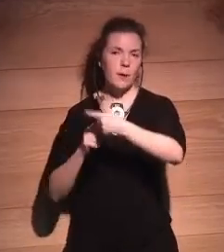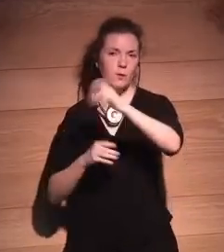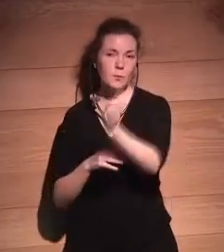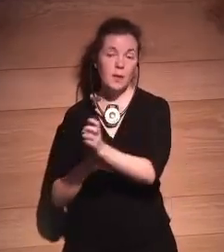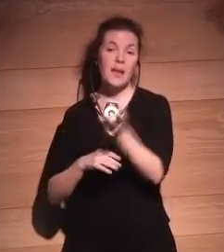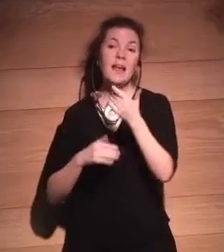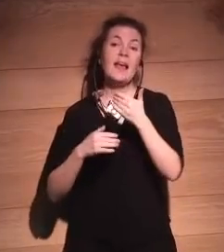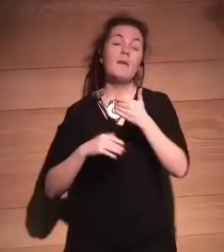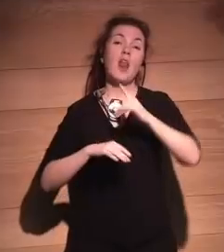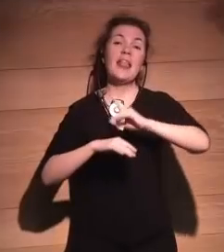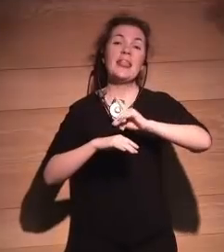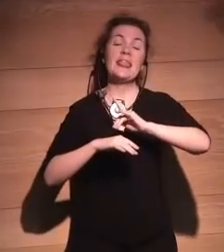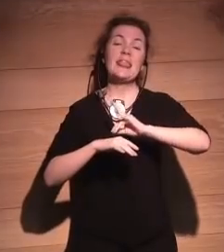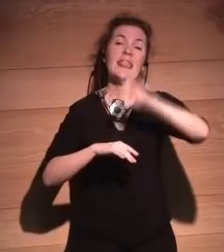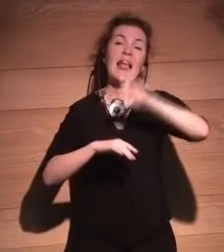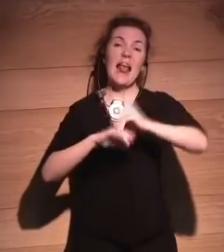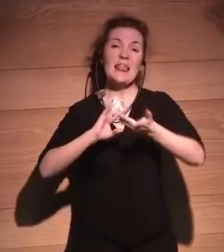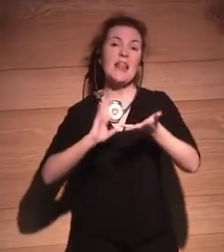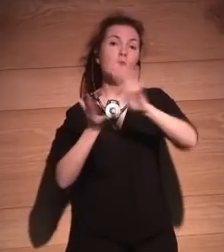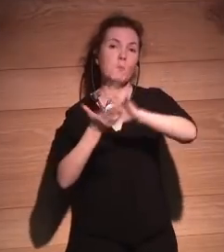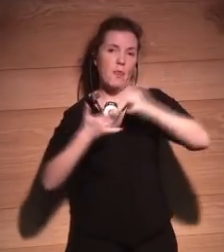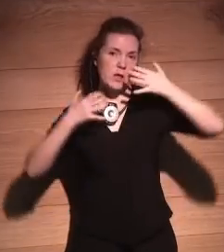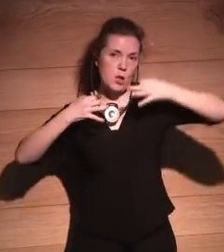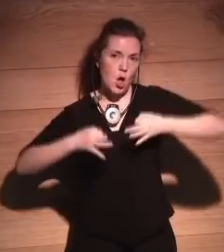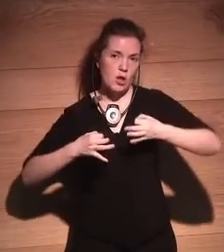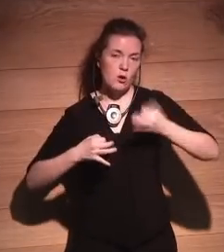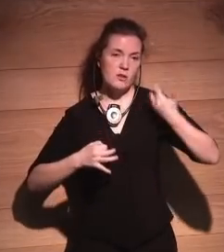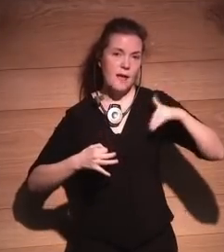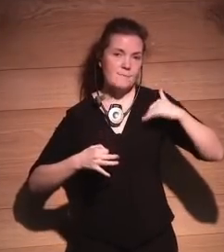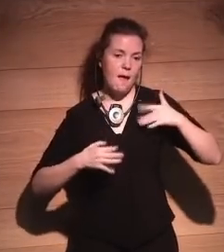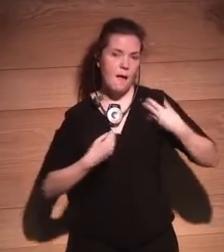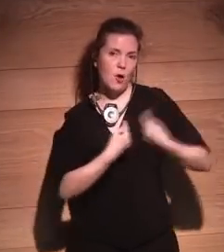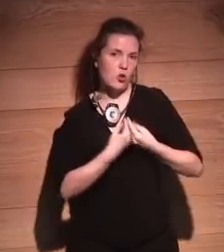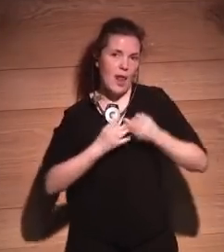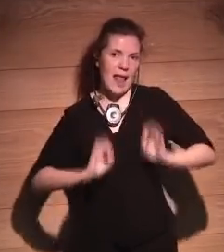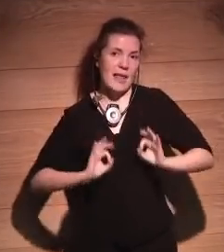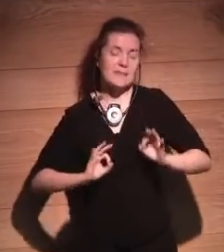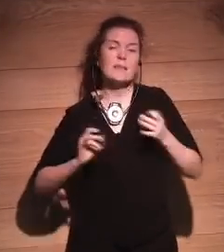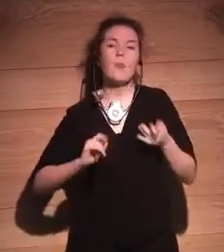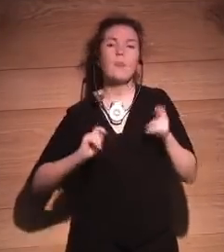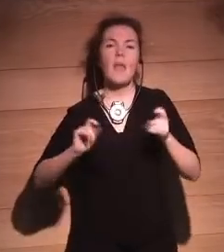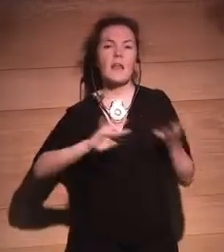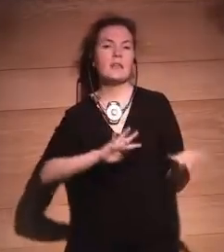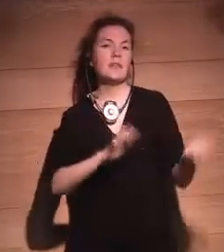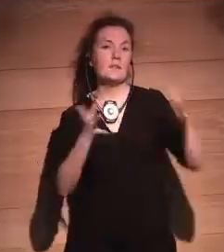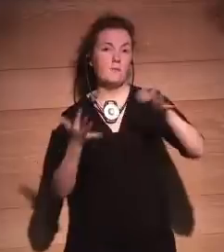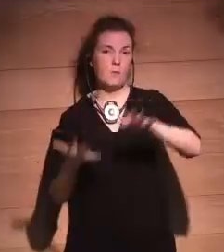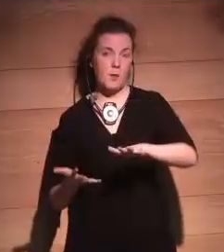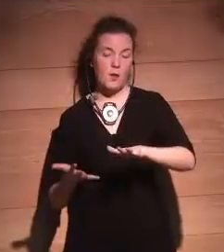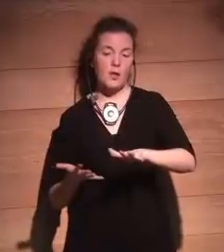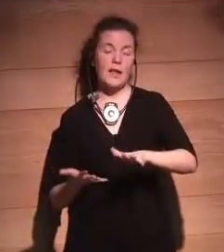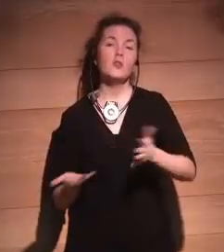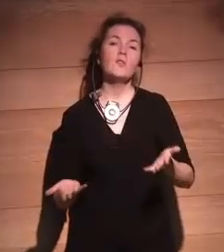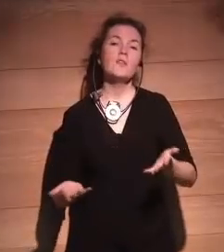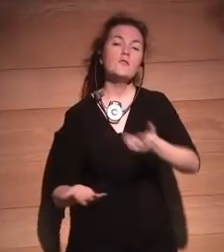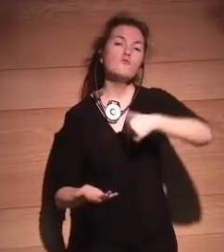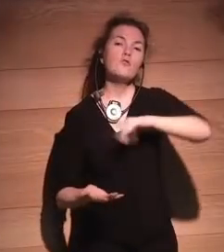transformación digital, que es obvia y que ya está aquí con todos nosotros, ha sufrido una transformación, y